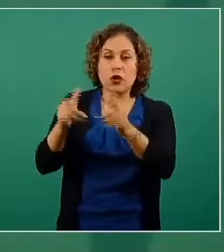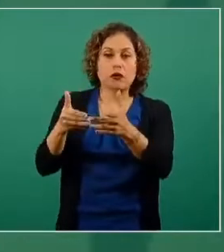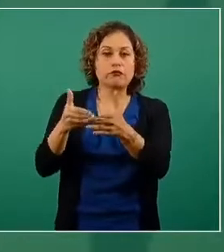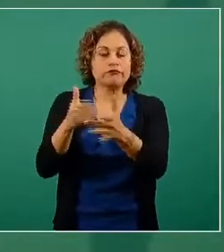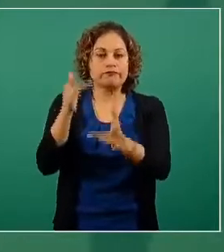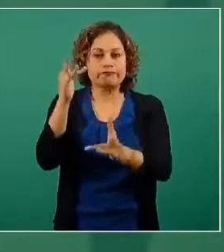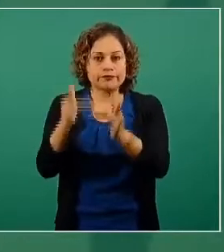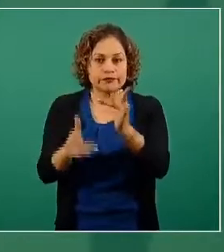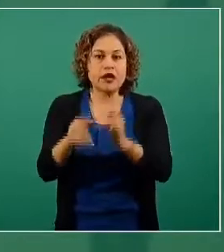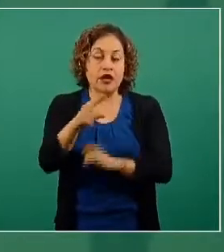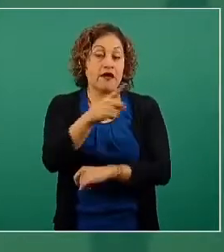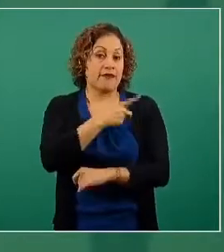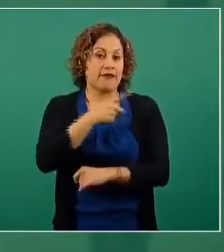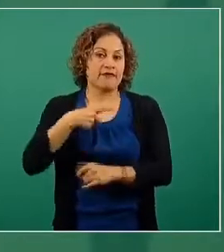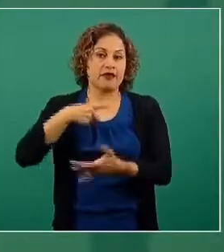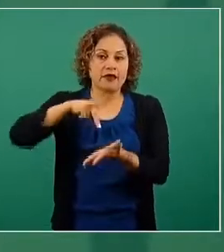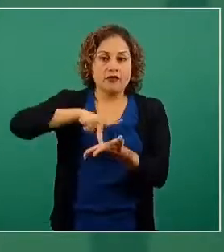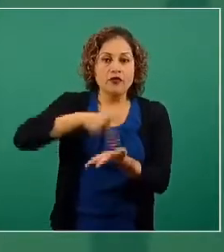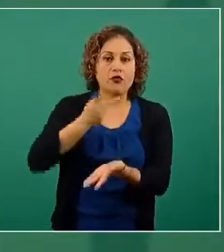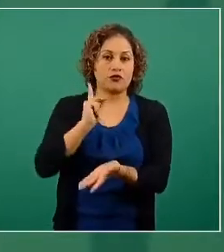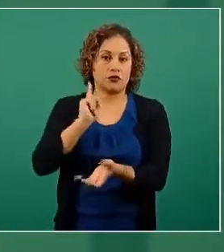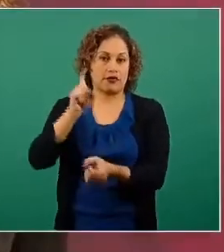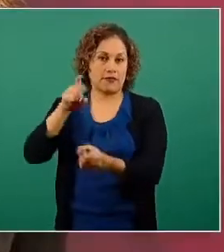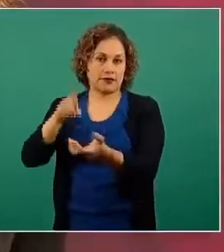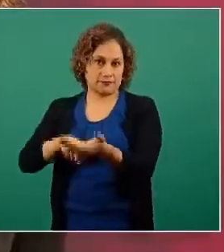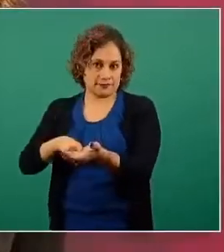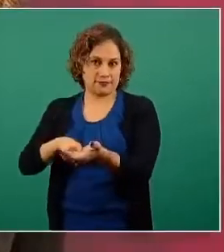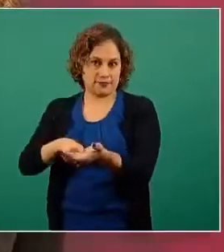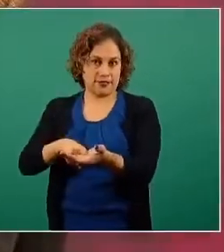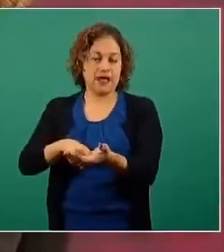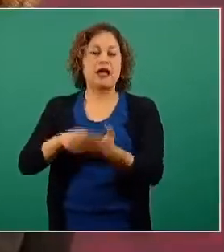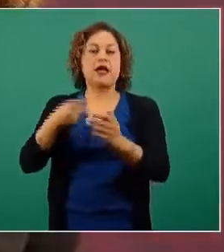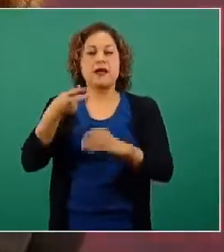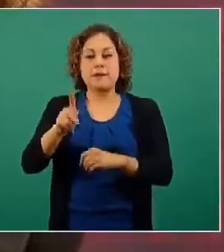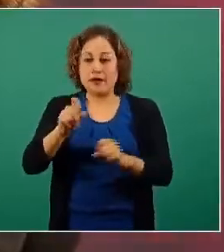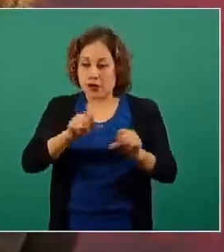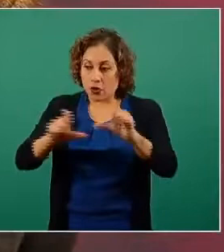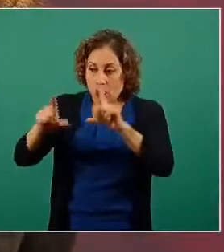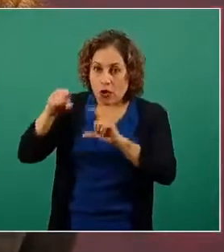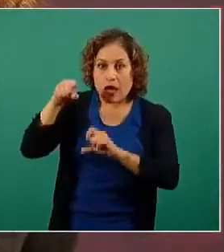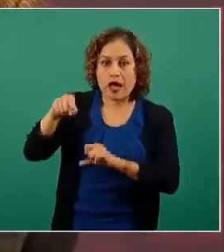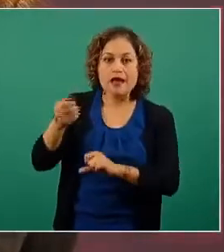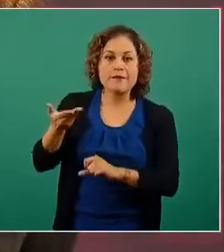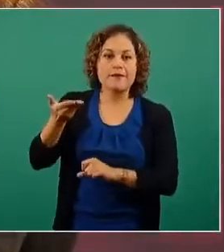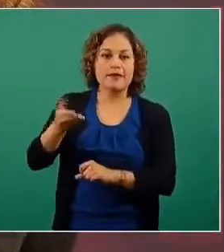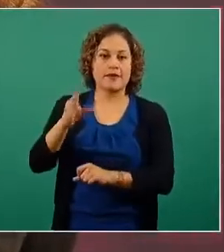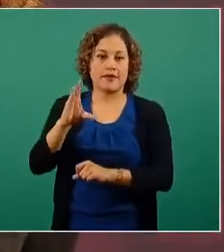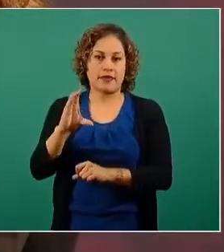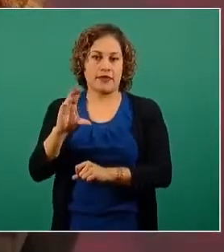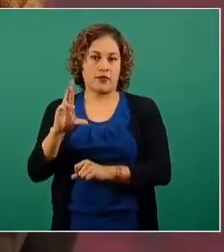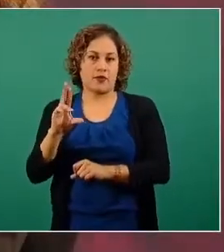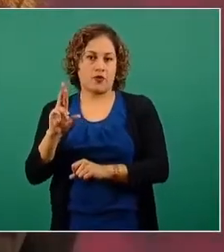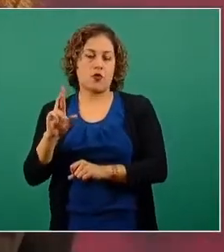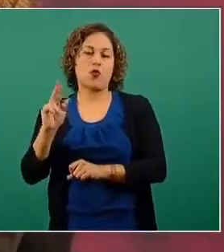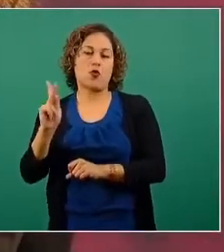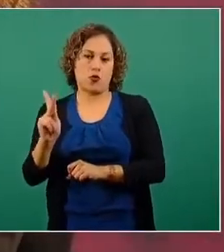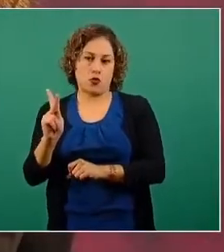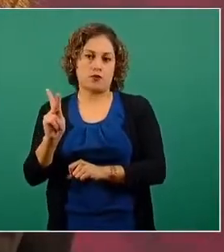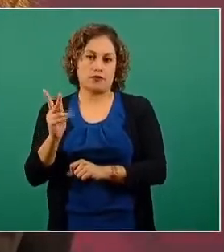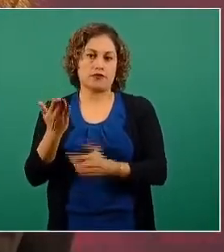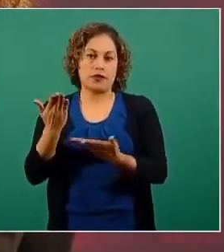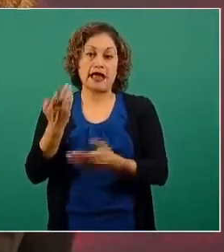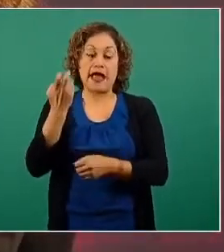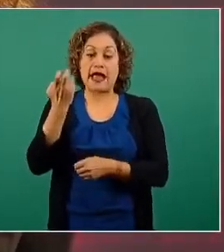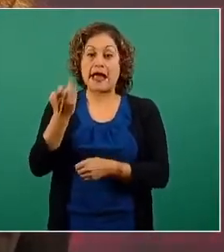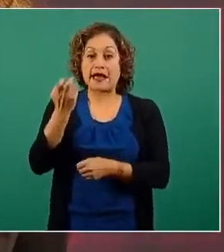momento dado, y como ya les pidieron datos importantes, por ejemplo, la CURP, ¿no? Si ya está registrada la CURP, pues obviamente ya queda el registro